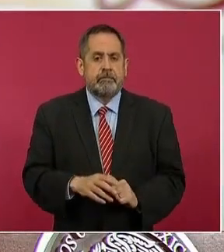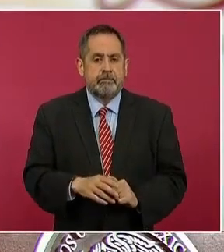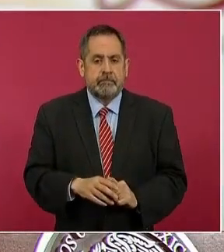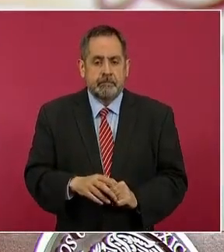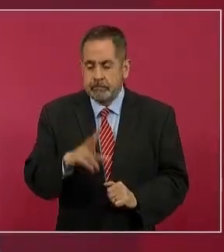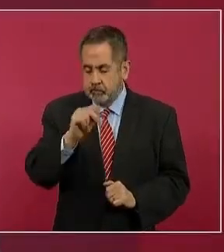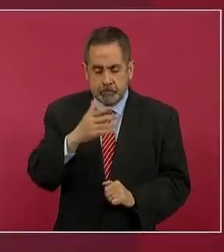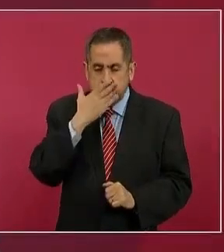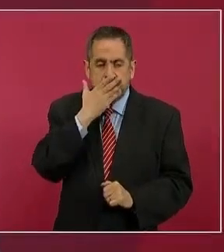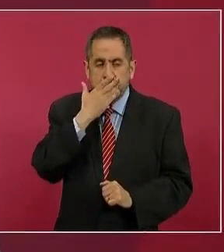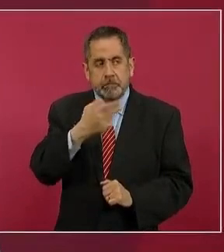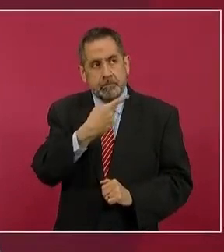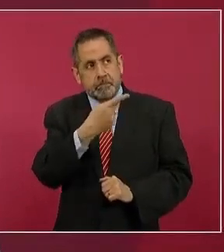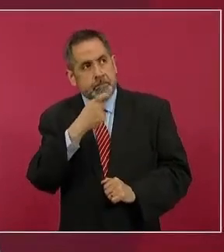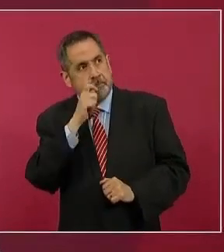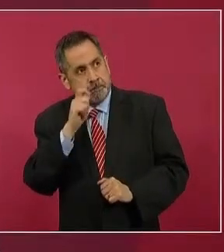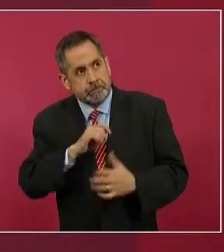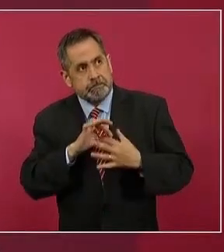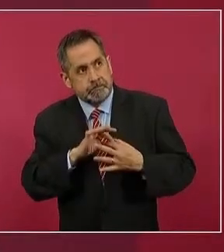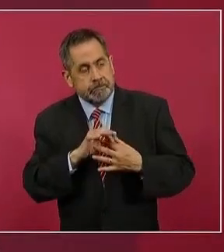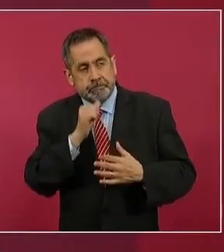Eso no es amistoso.